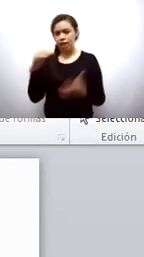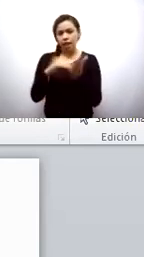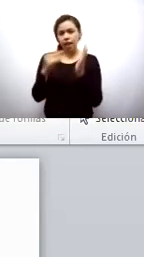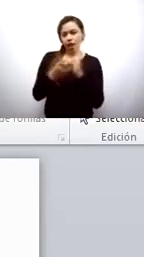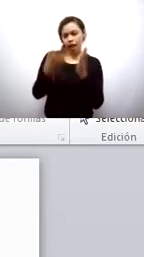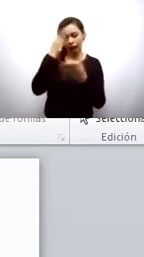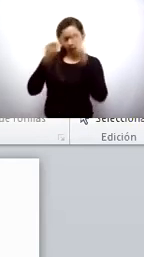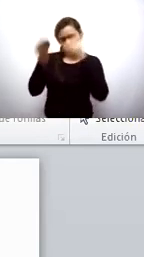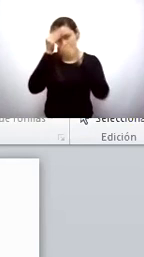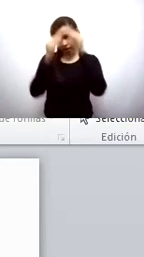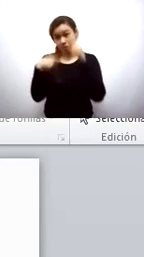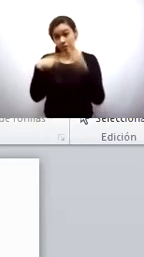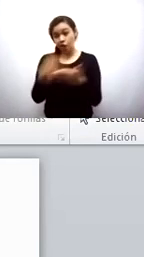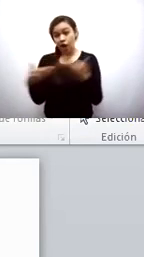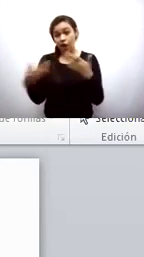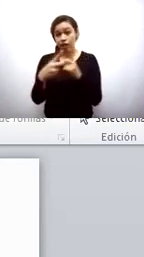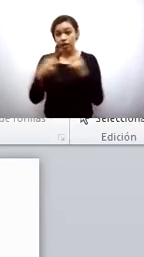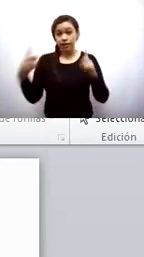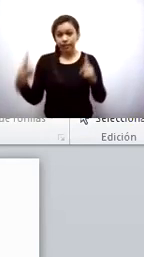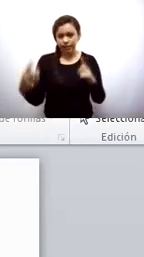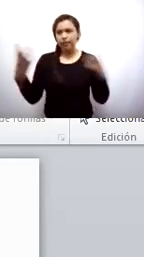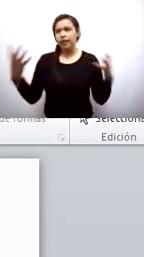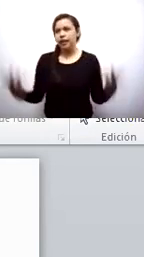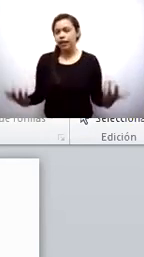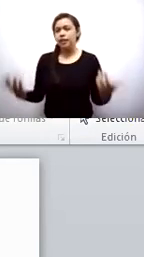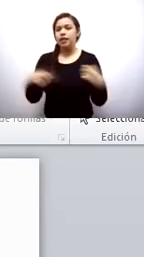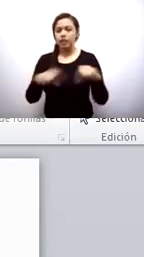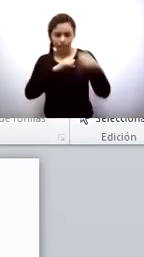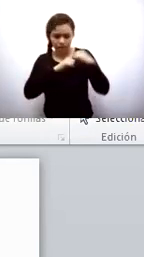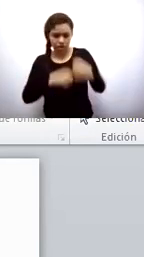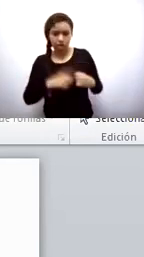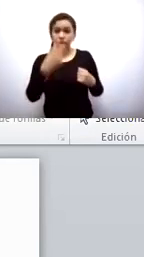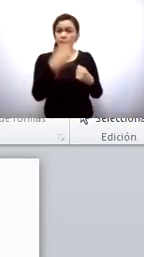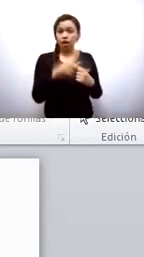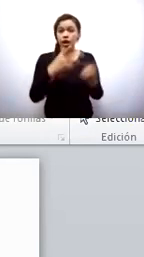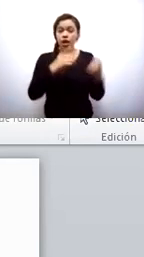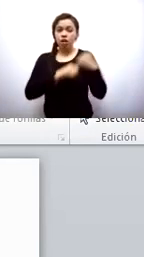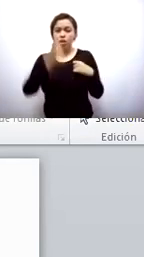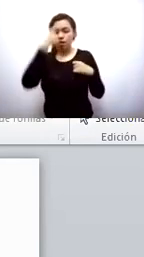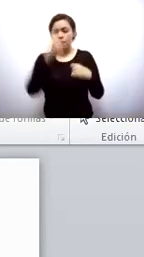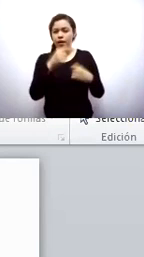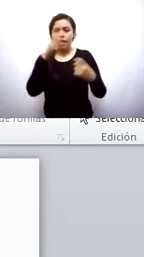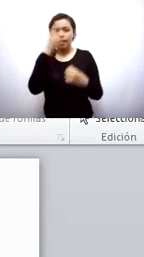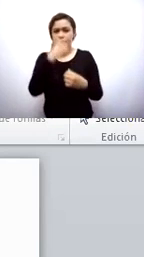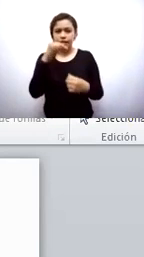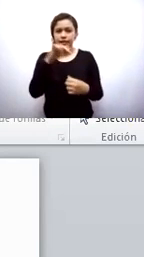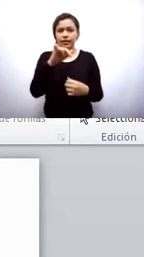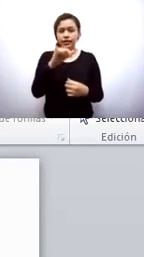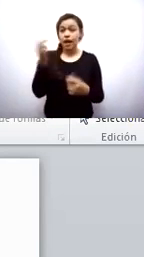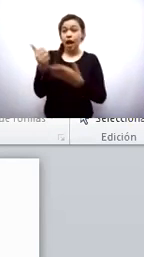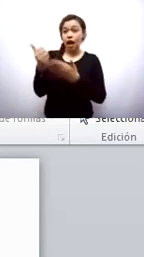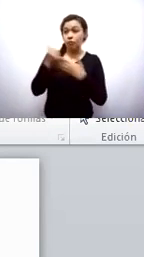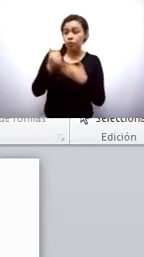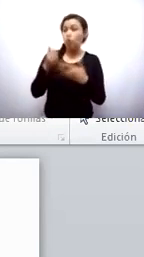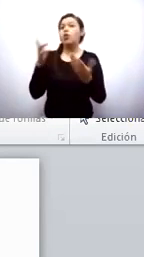pues ahora a distancia, hacer ver esta parte de la autonomía que ellos tienen para determinar en qué momento requieren apoyo